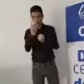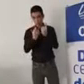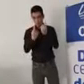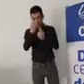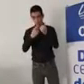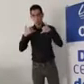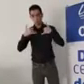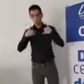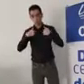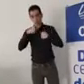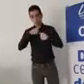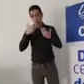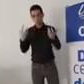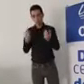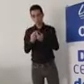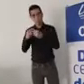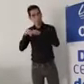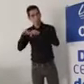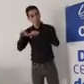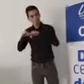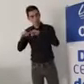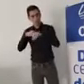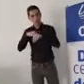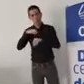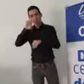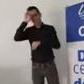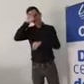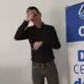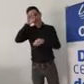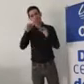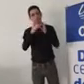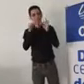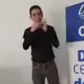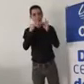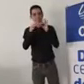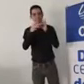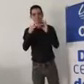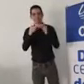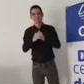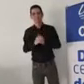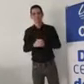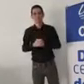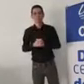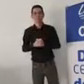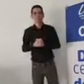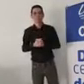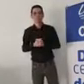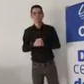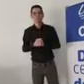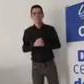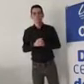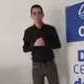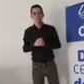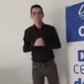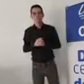poco el contexto colombiano y lo que nos lleva a nosotros a ser partícipes hoy de la decisión, a que los jóvenes se movilicen, se